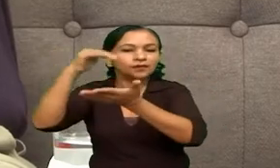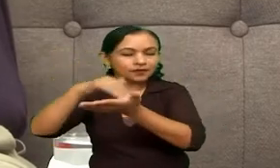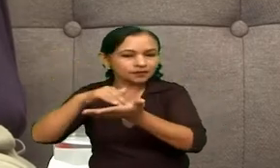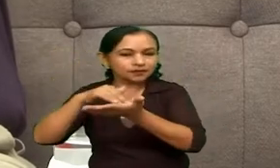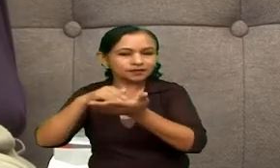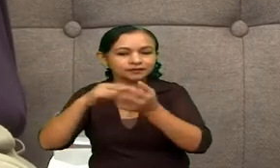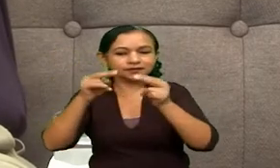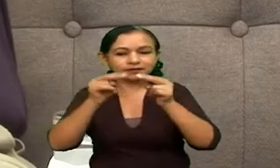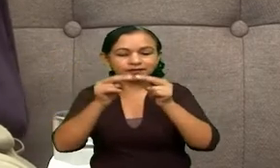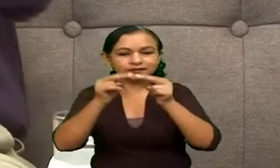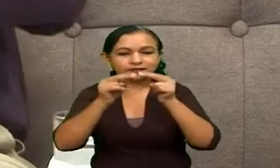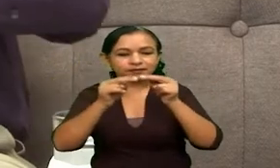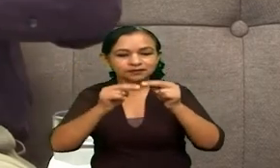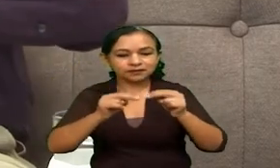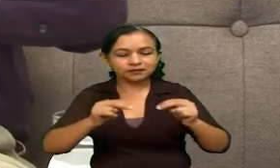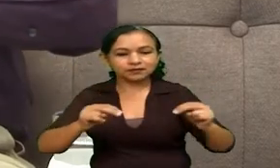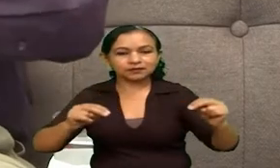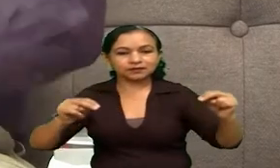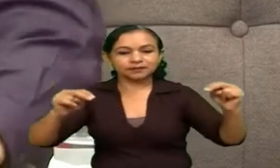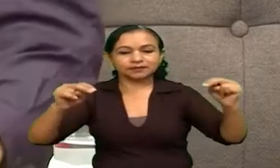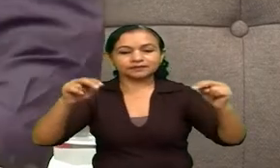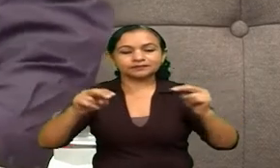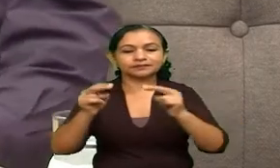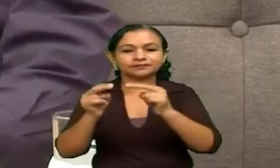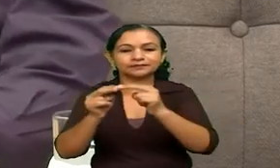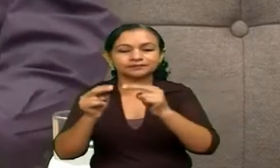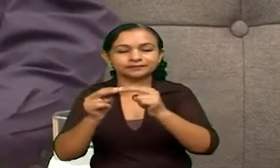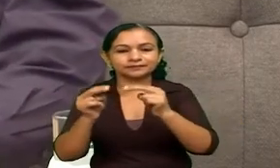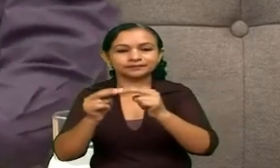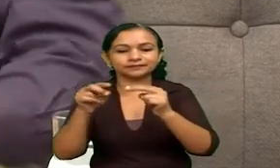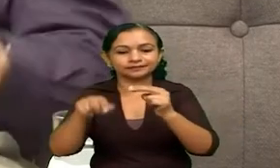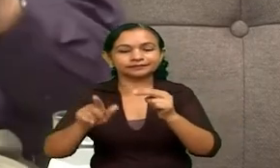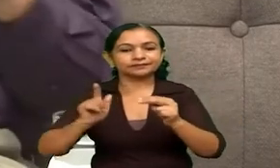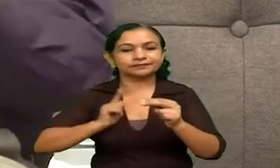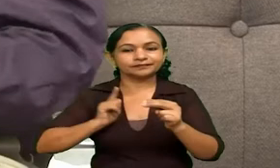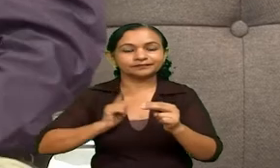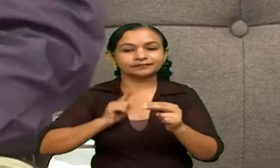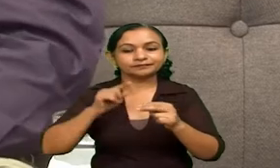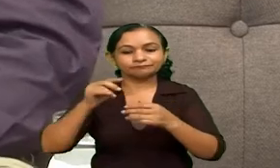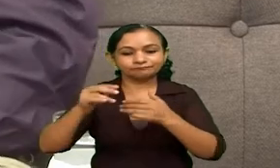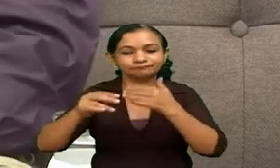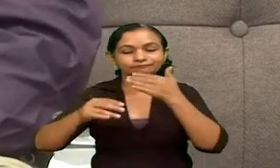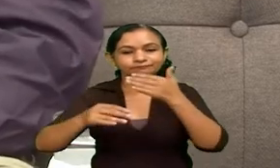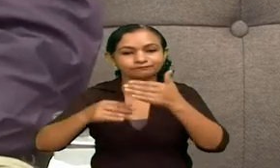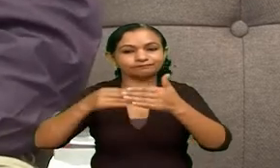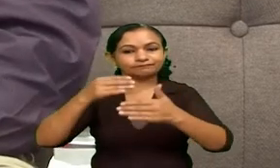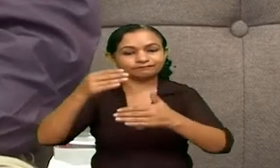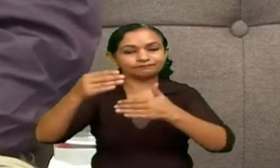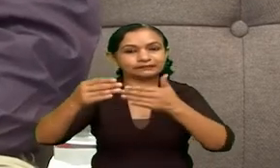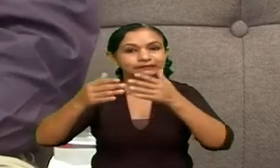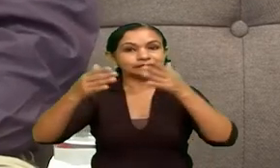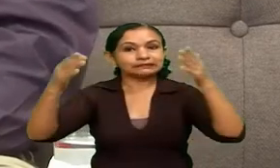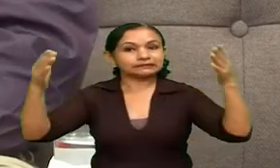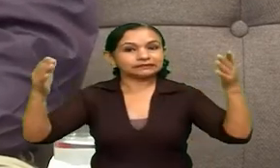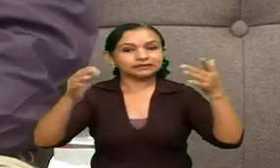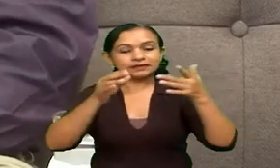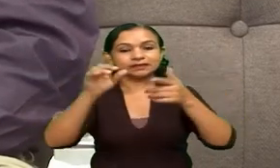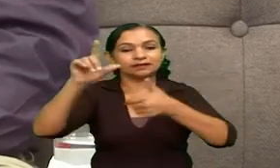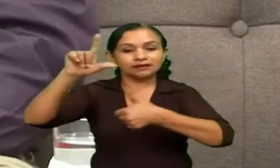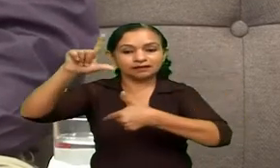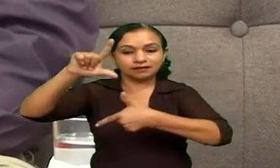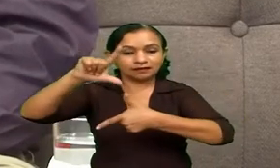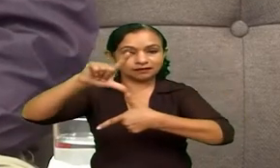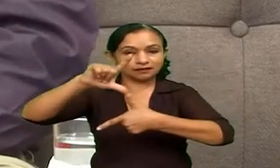su cantidad de energía, pero le deja energía en la batería. Entonces ese es un sistema grande a nivel